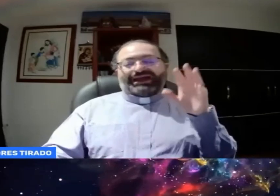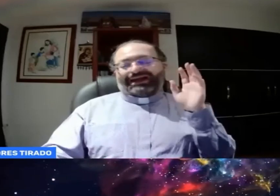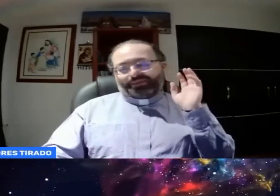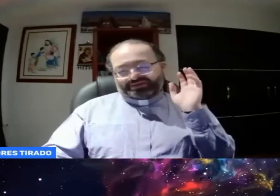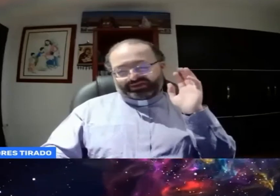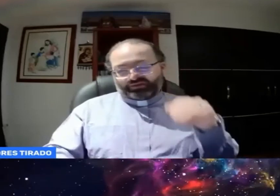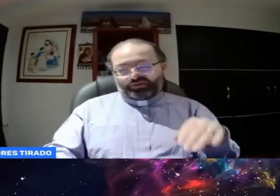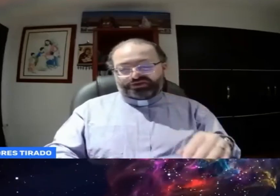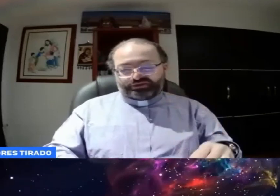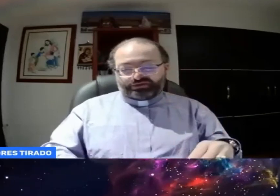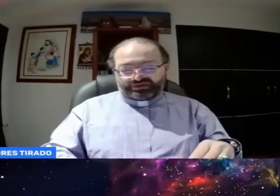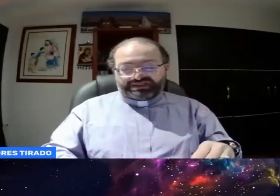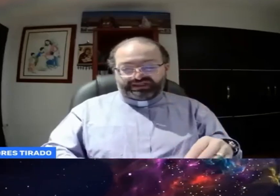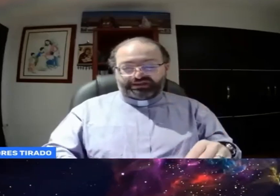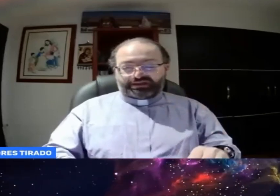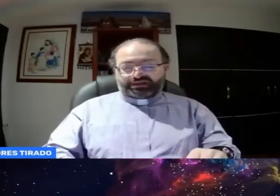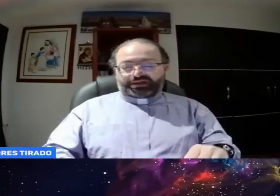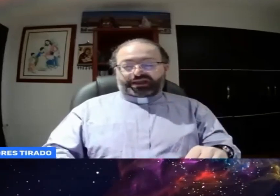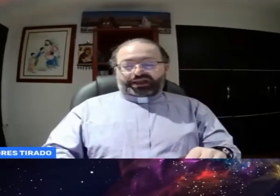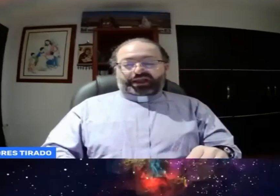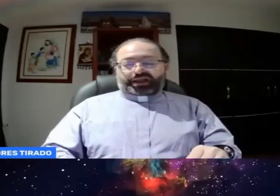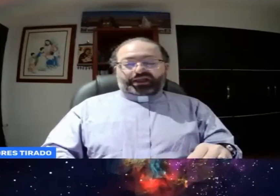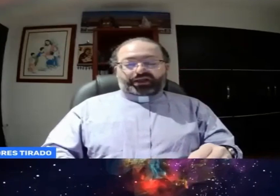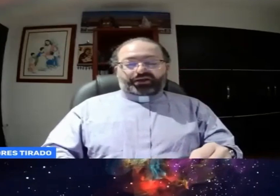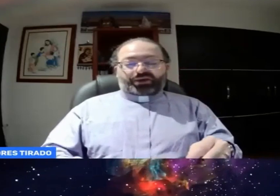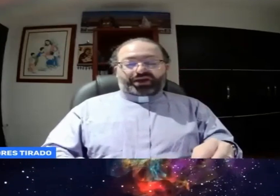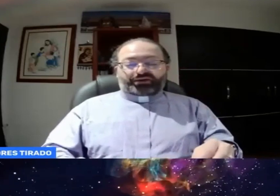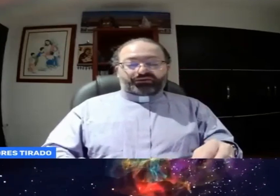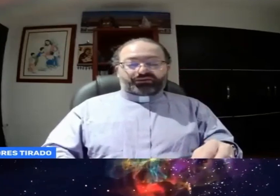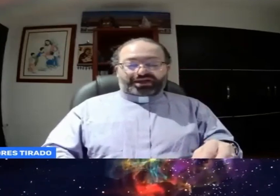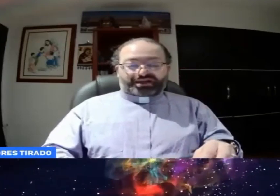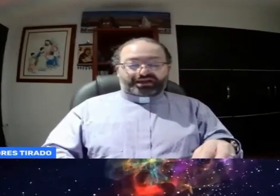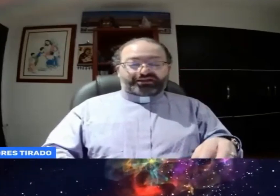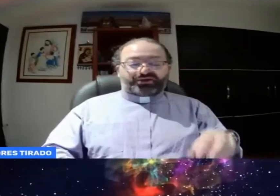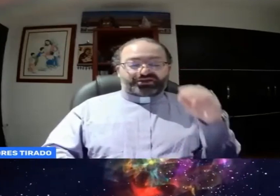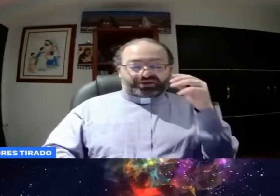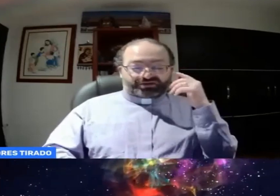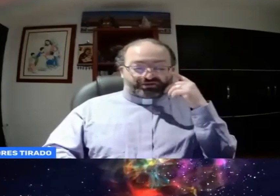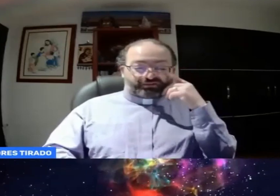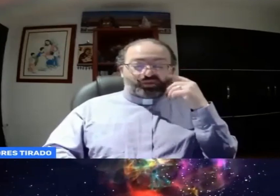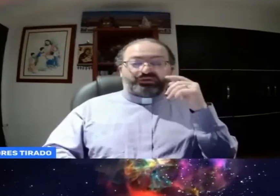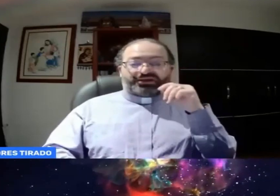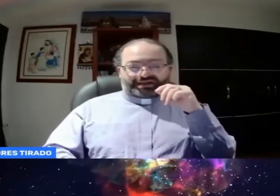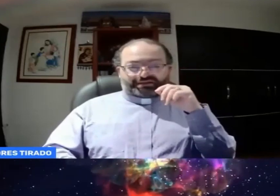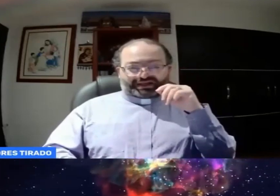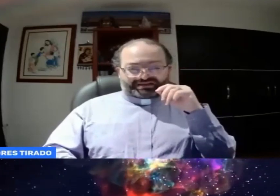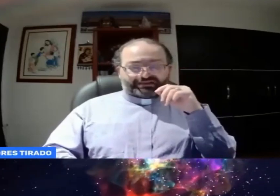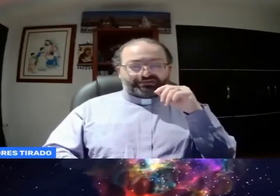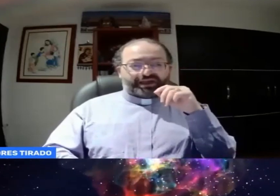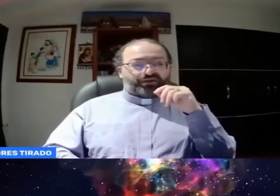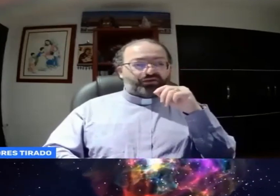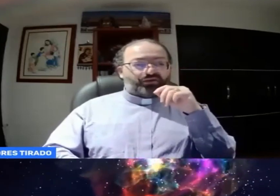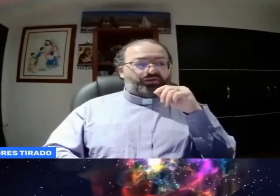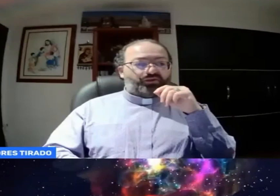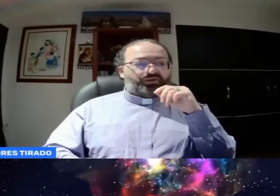se lo dije? Ah, pero es que como Monseñor nos dice, va a haber más adelante una situación muy parecida al